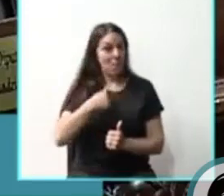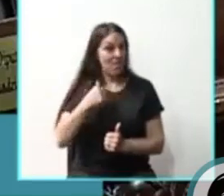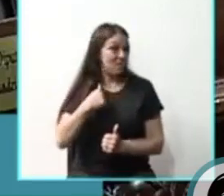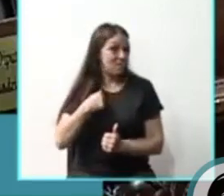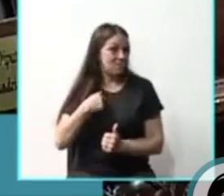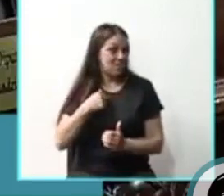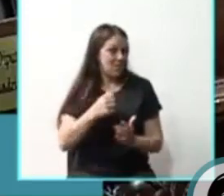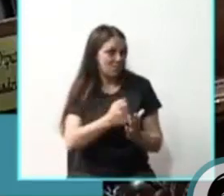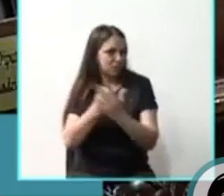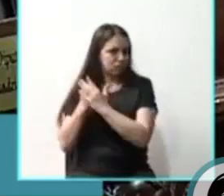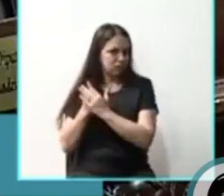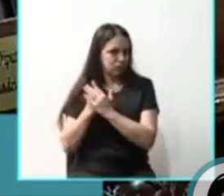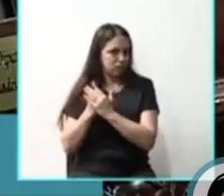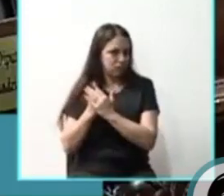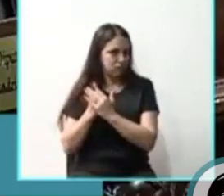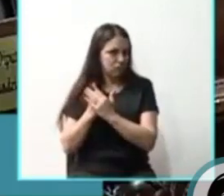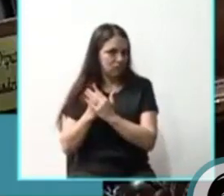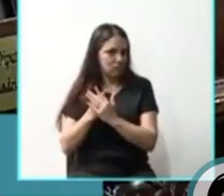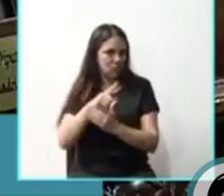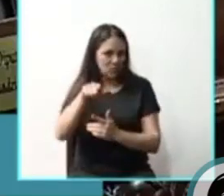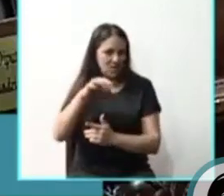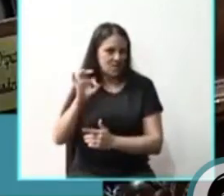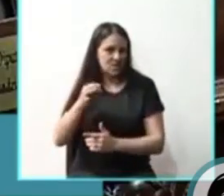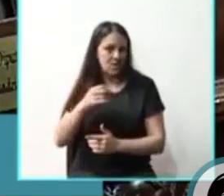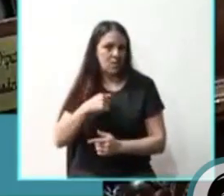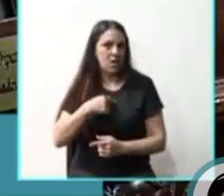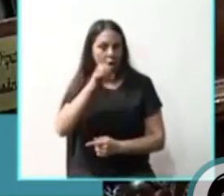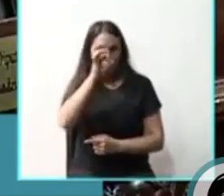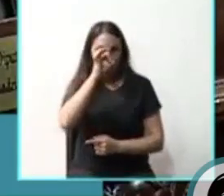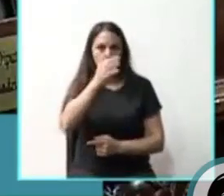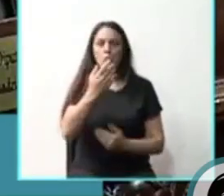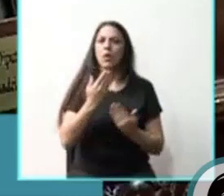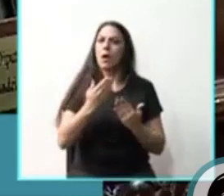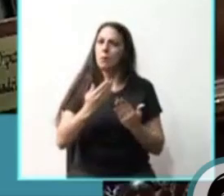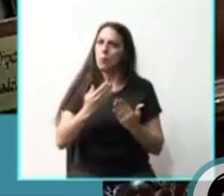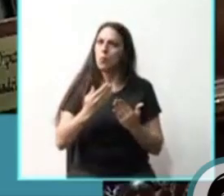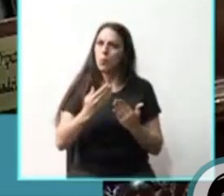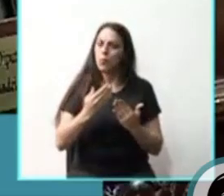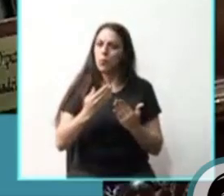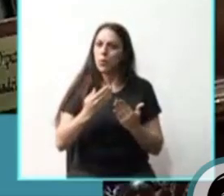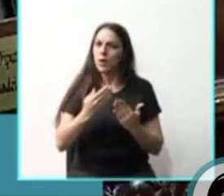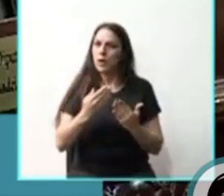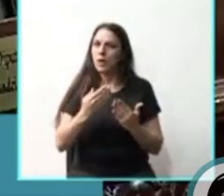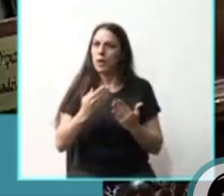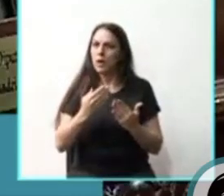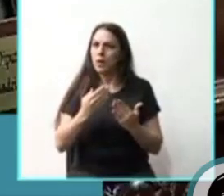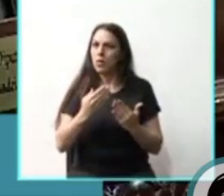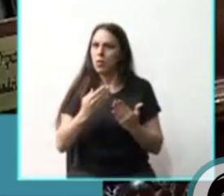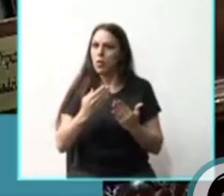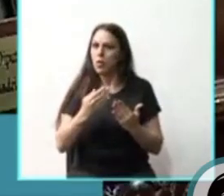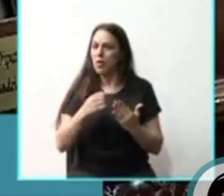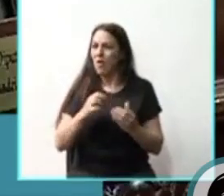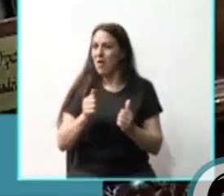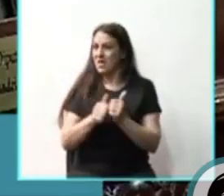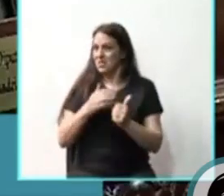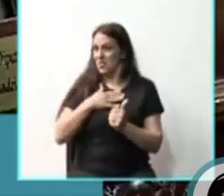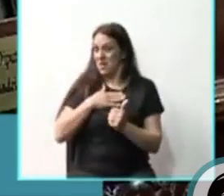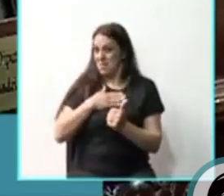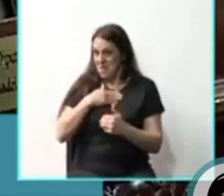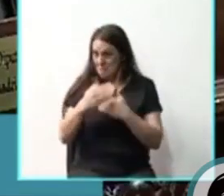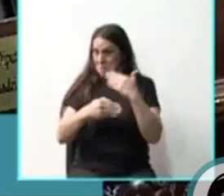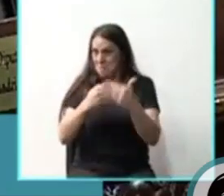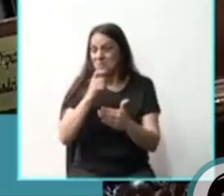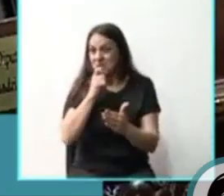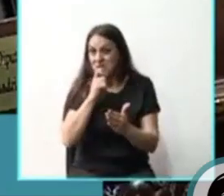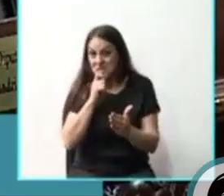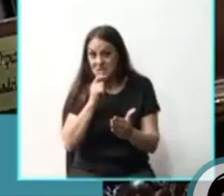jamás lo hubiera podido reconstruir se acataba los fallos judiciales o las órdenes de justicia